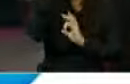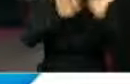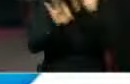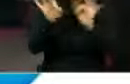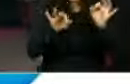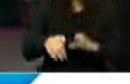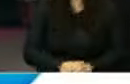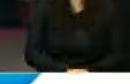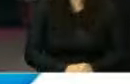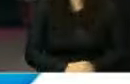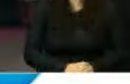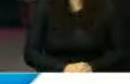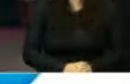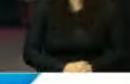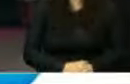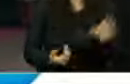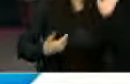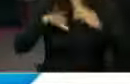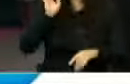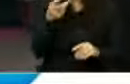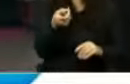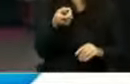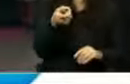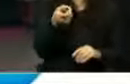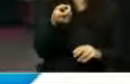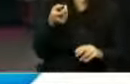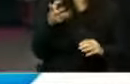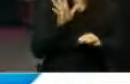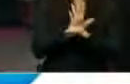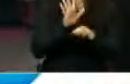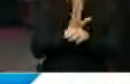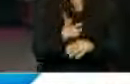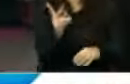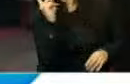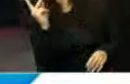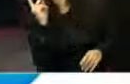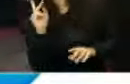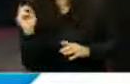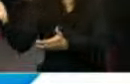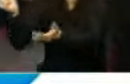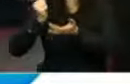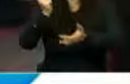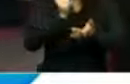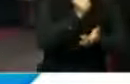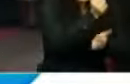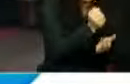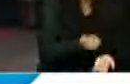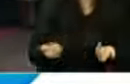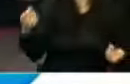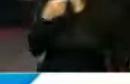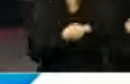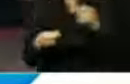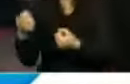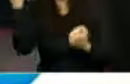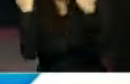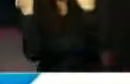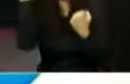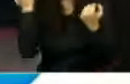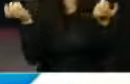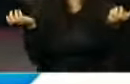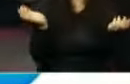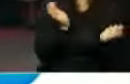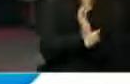poder volver a tener nuestro derecho, que es una parte de nuestro salario y que en partes del país representa el 30% del recorte salarial.